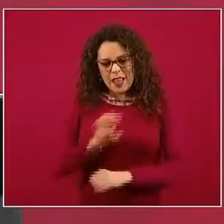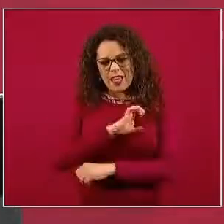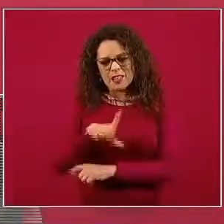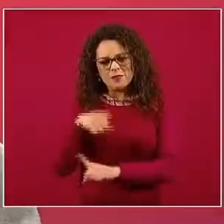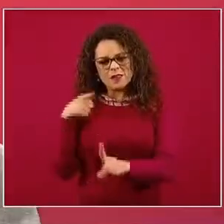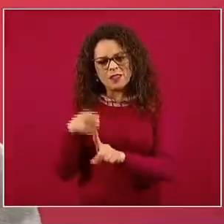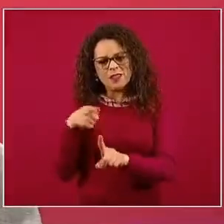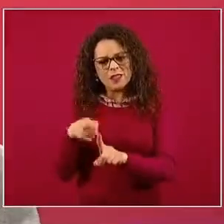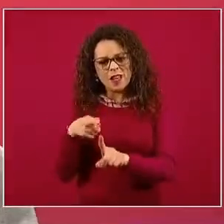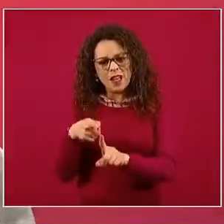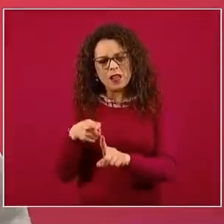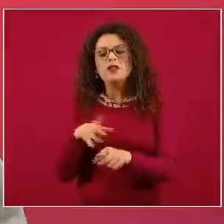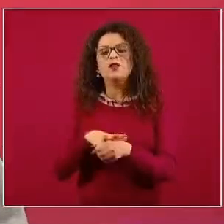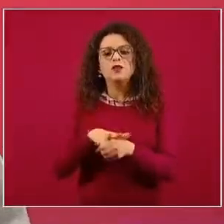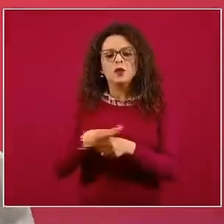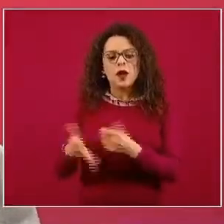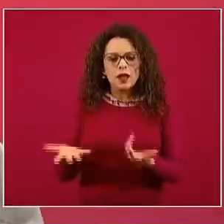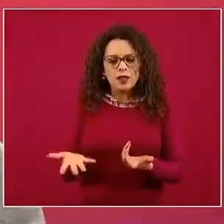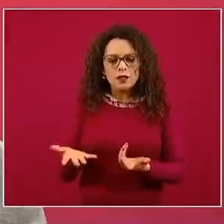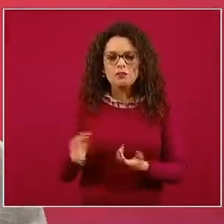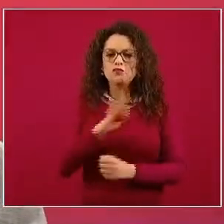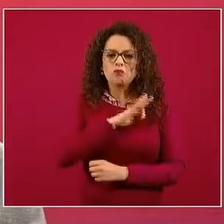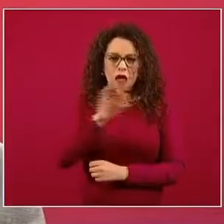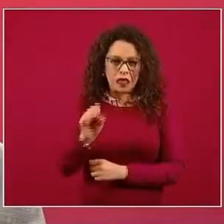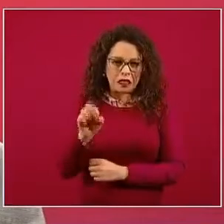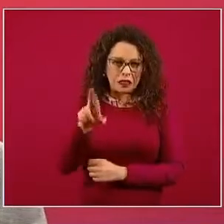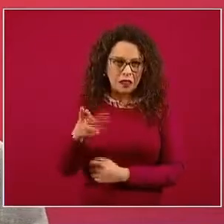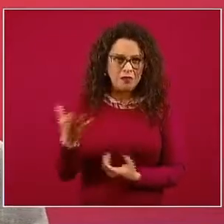población. Esta característica puede ser